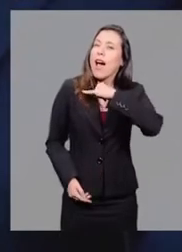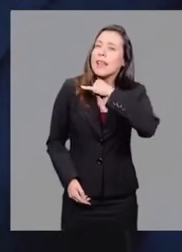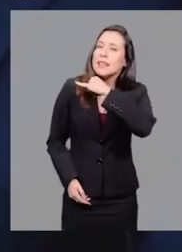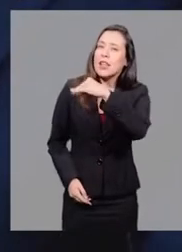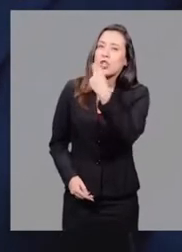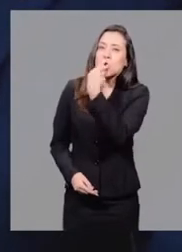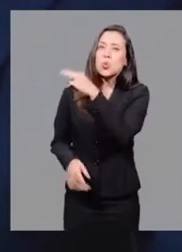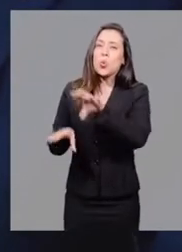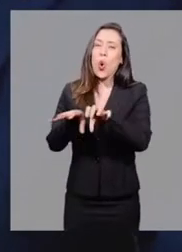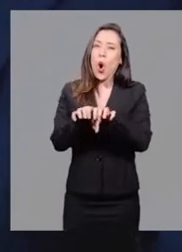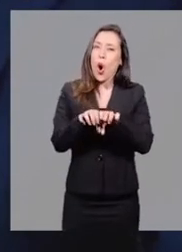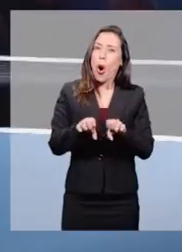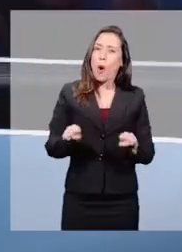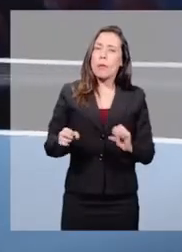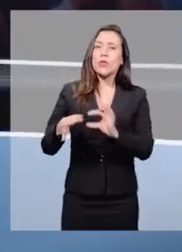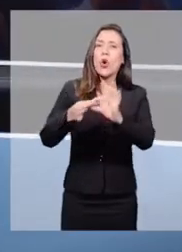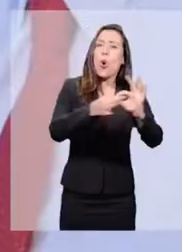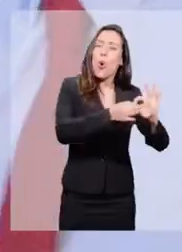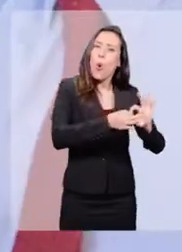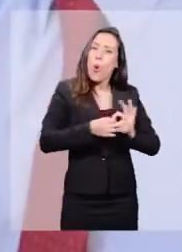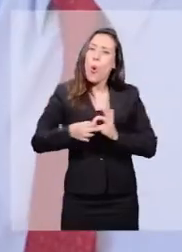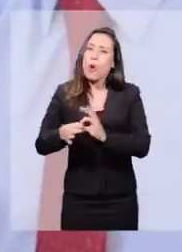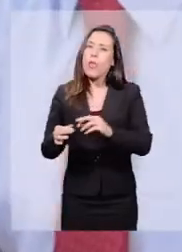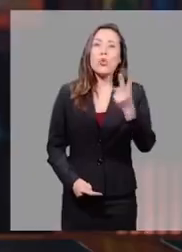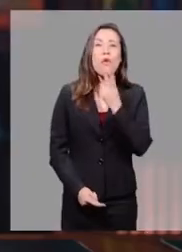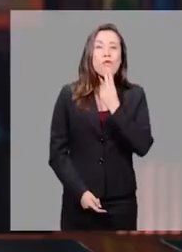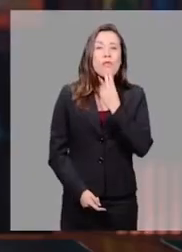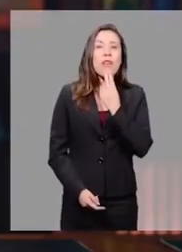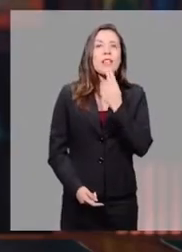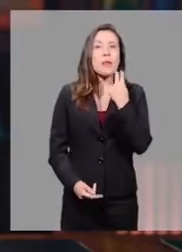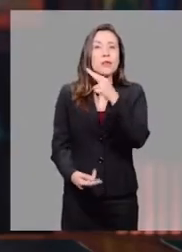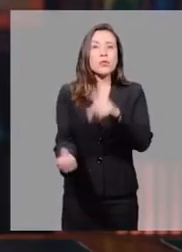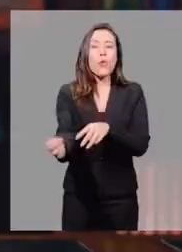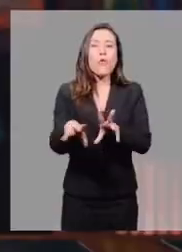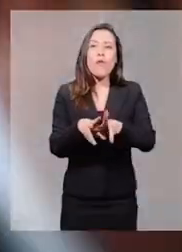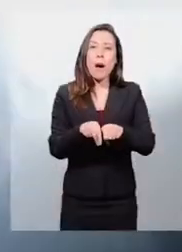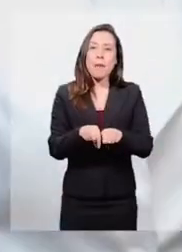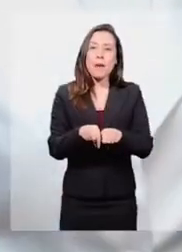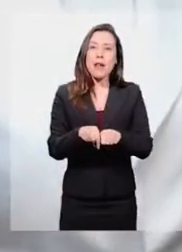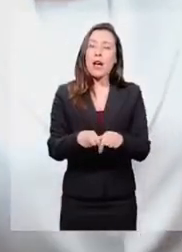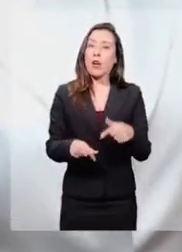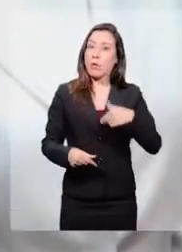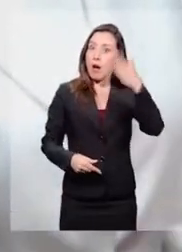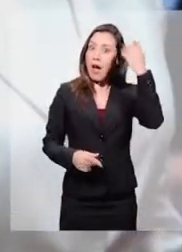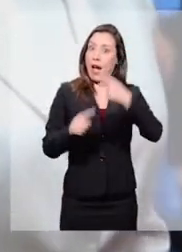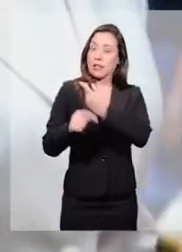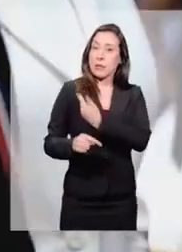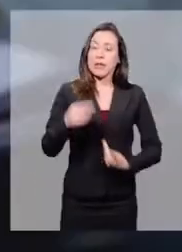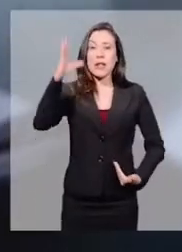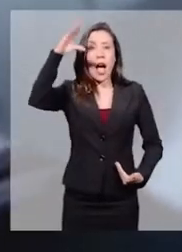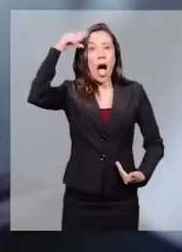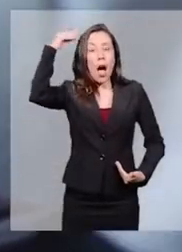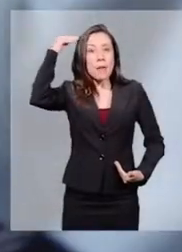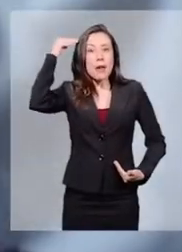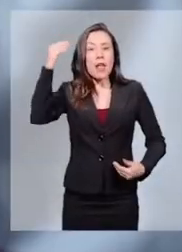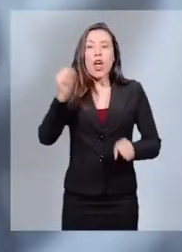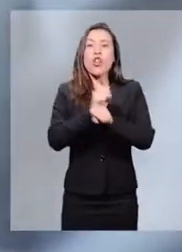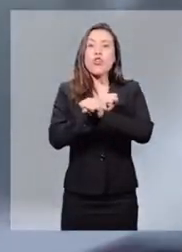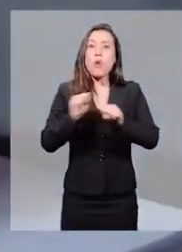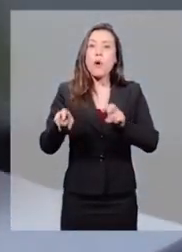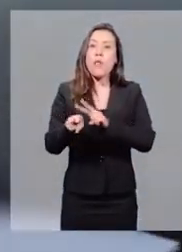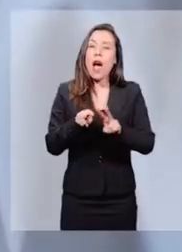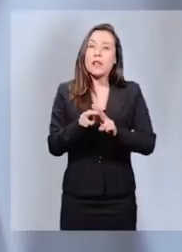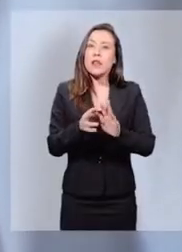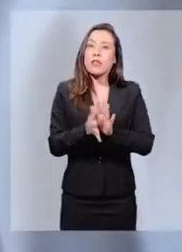prensa, tras ganar la segunda vuelta de los comicios presidenciales, Piñera indicó que se buscará colaborar para que se logre superar la grave crisis